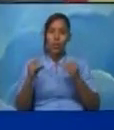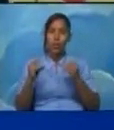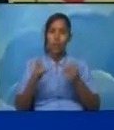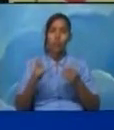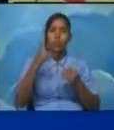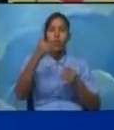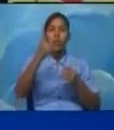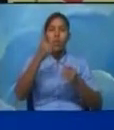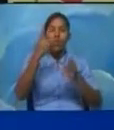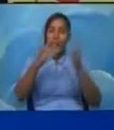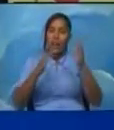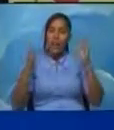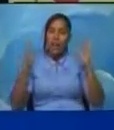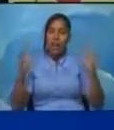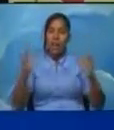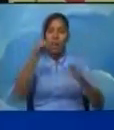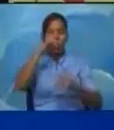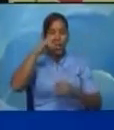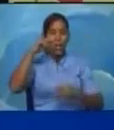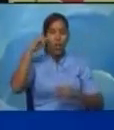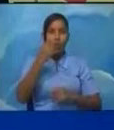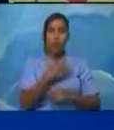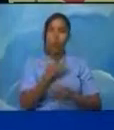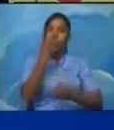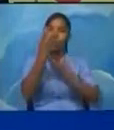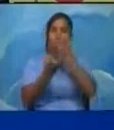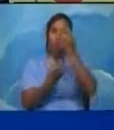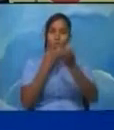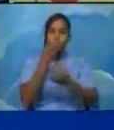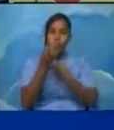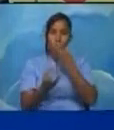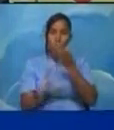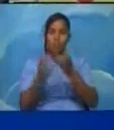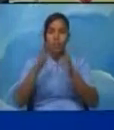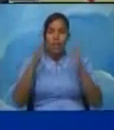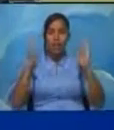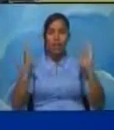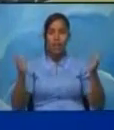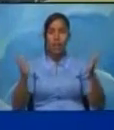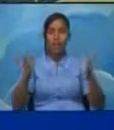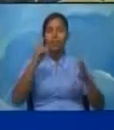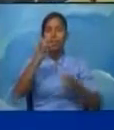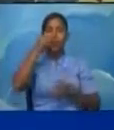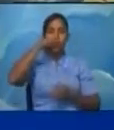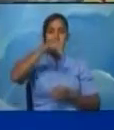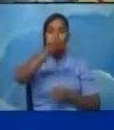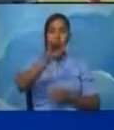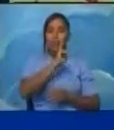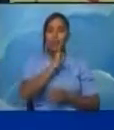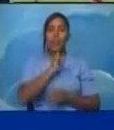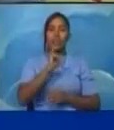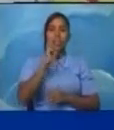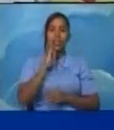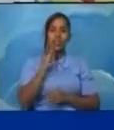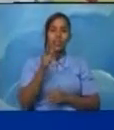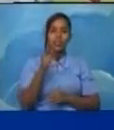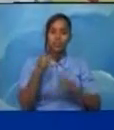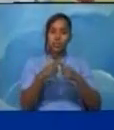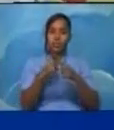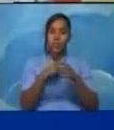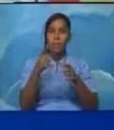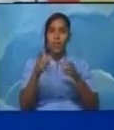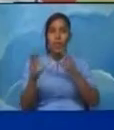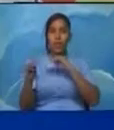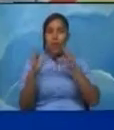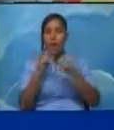suelo. Unas tremendas uvas, grandotas, grandotas, uvas, higo, granada. Ellos